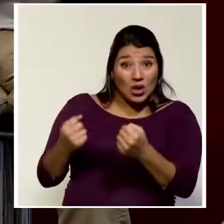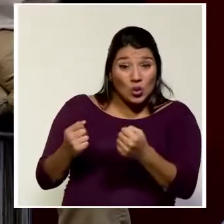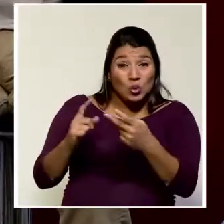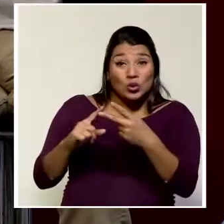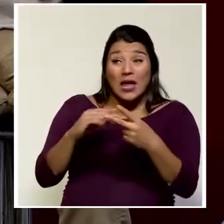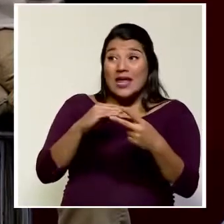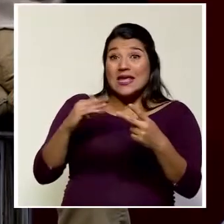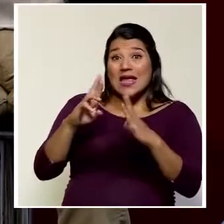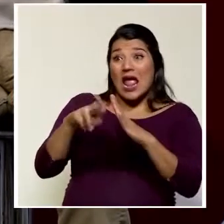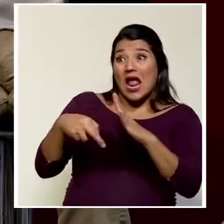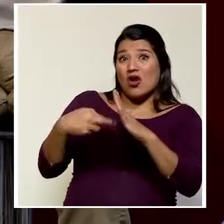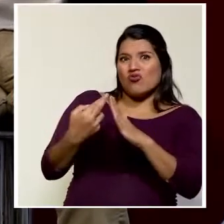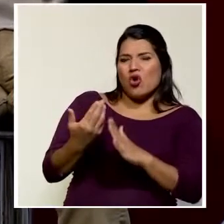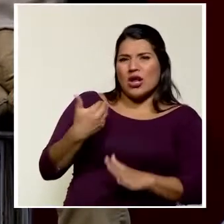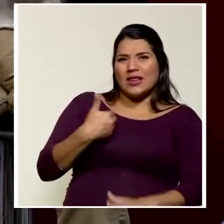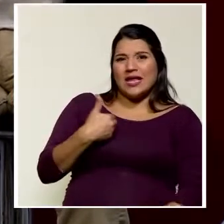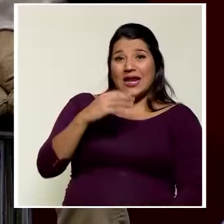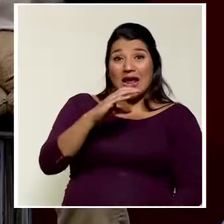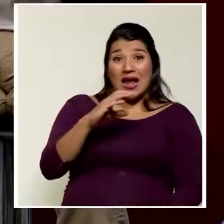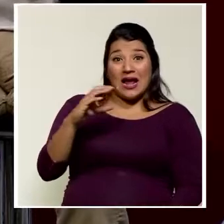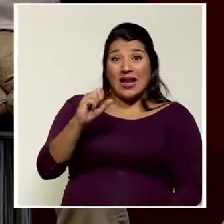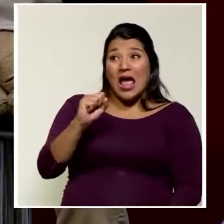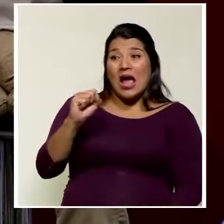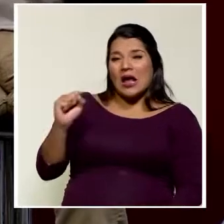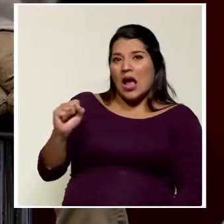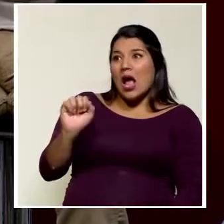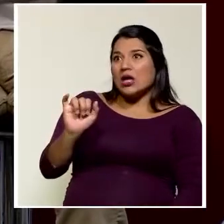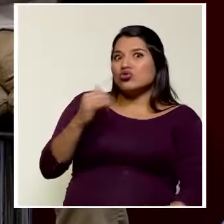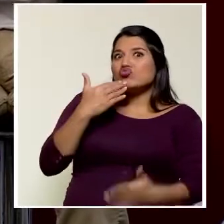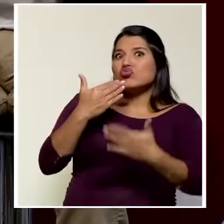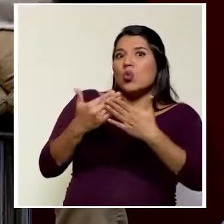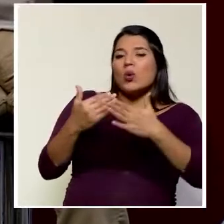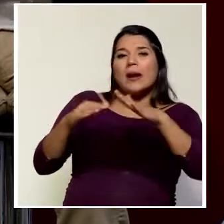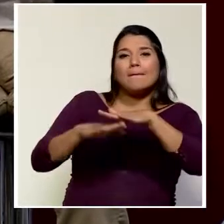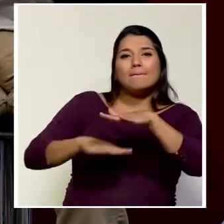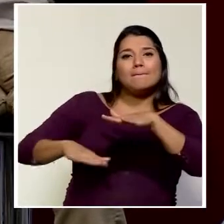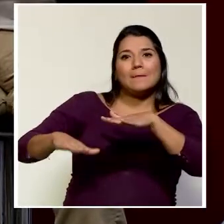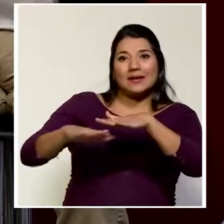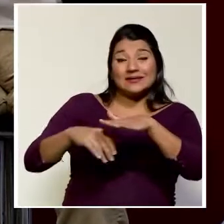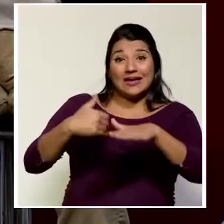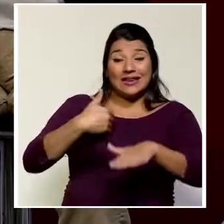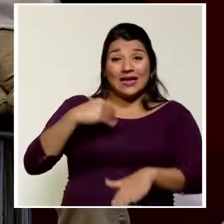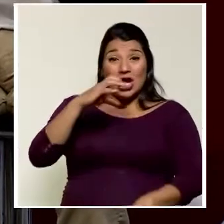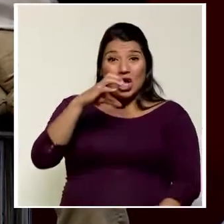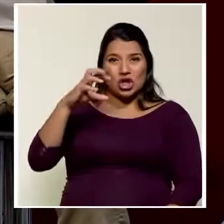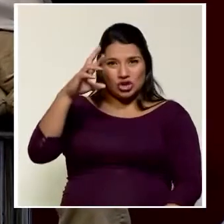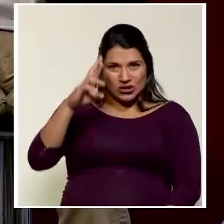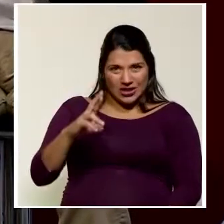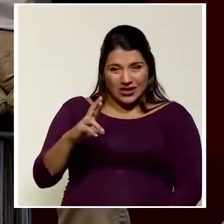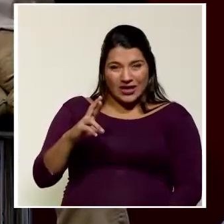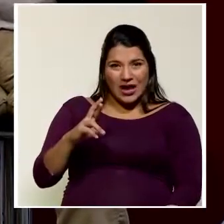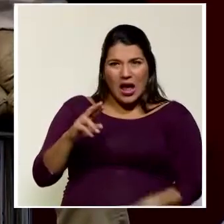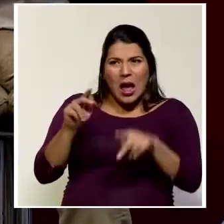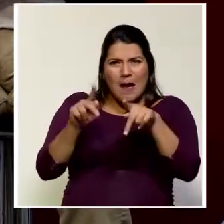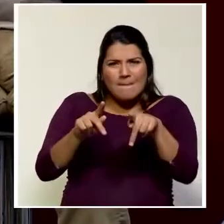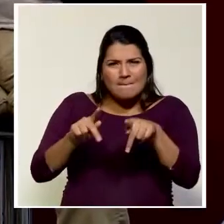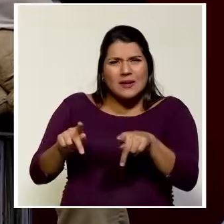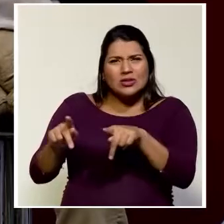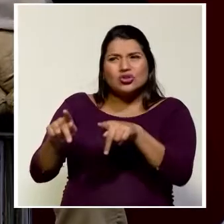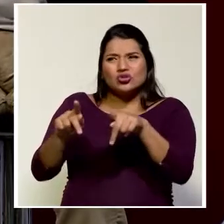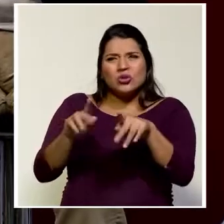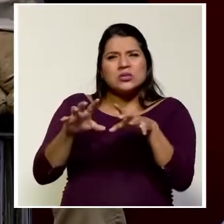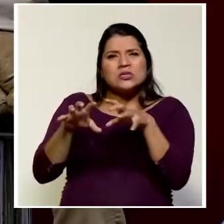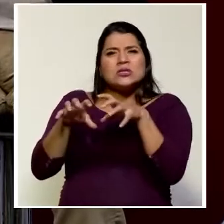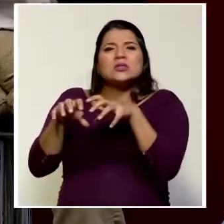la caja es la roca o una de las grandes rocas del país. La gente está agarrada a esa